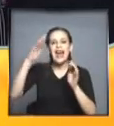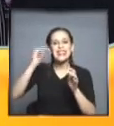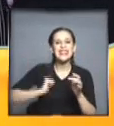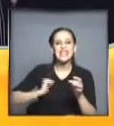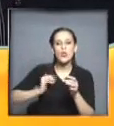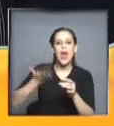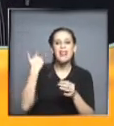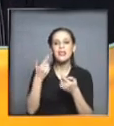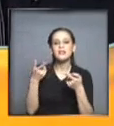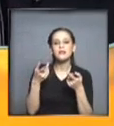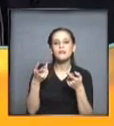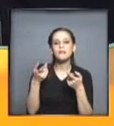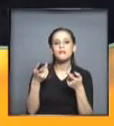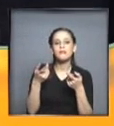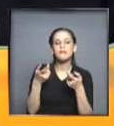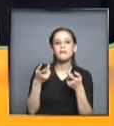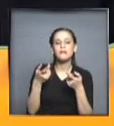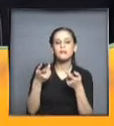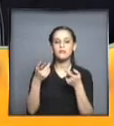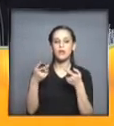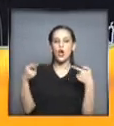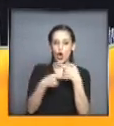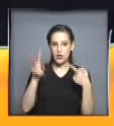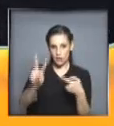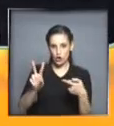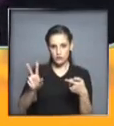derrocó al peronismo. La dictadura fue otro mismo con el fascismo.